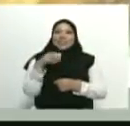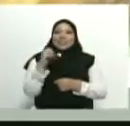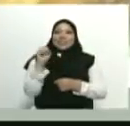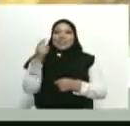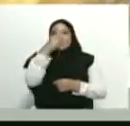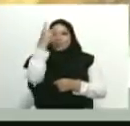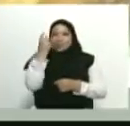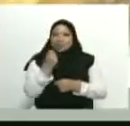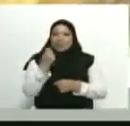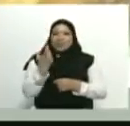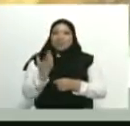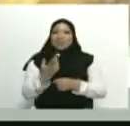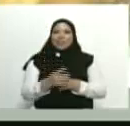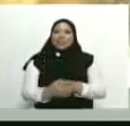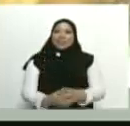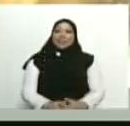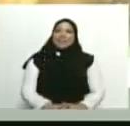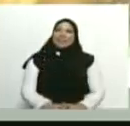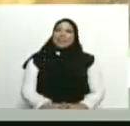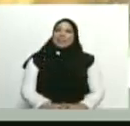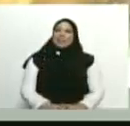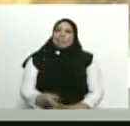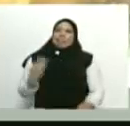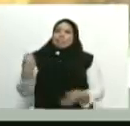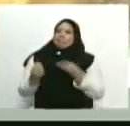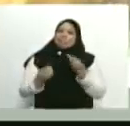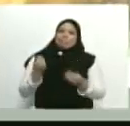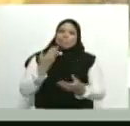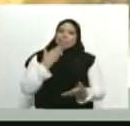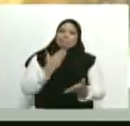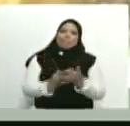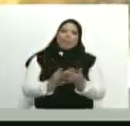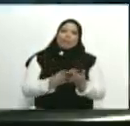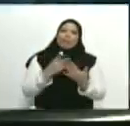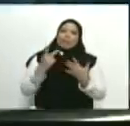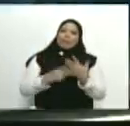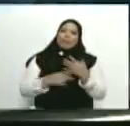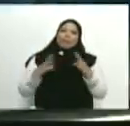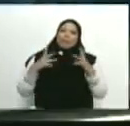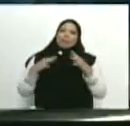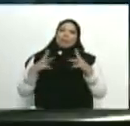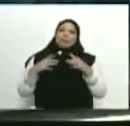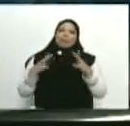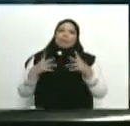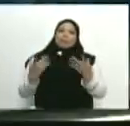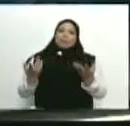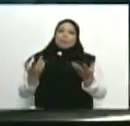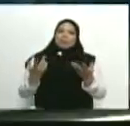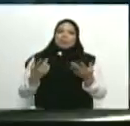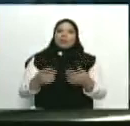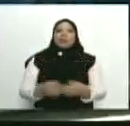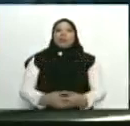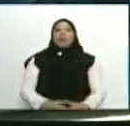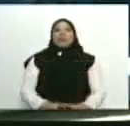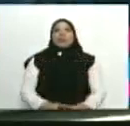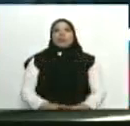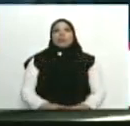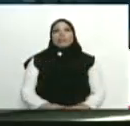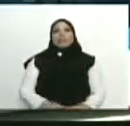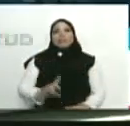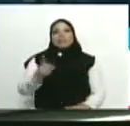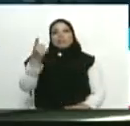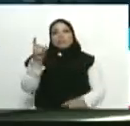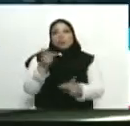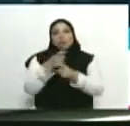tipo serio. ¿Cómo es la cosa del plan recreacional? Bueno, ahí tenemos más. ¿De qué día a qué día? Ponte el micrófono cerca. A partir del 1